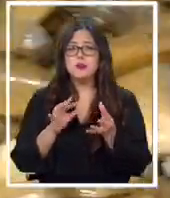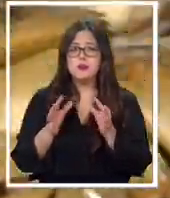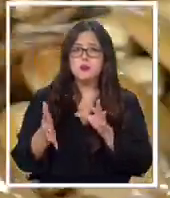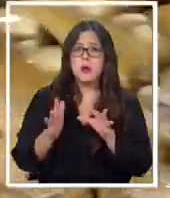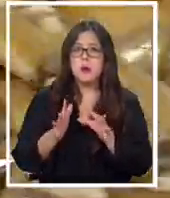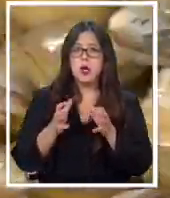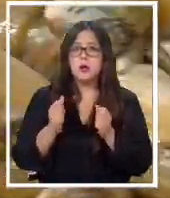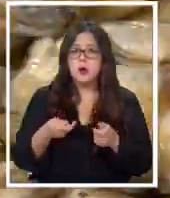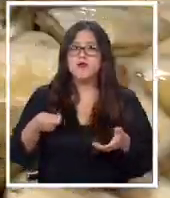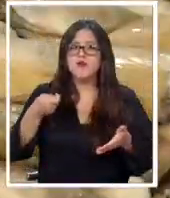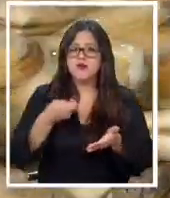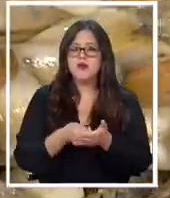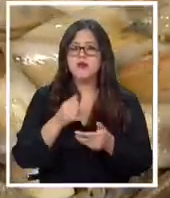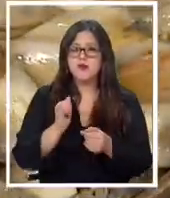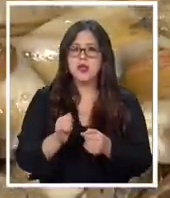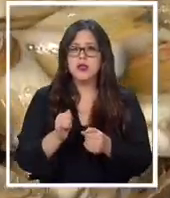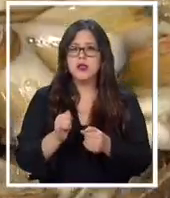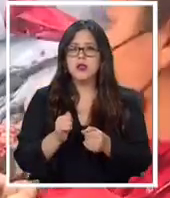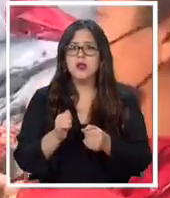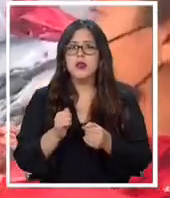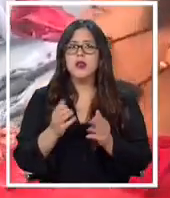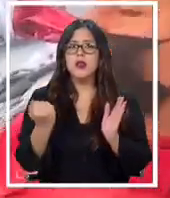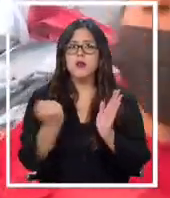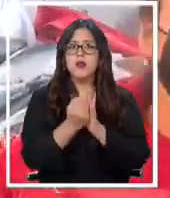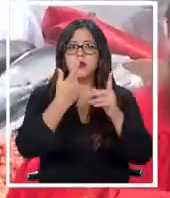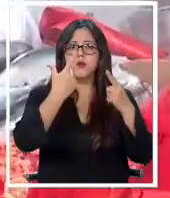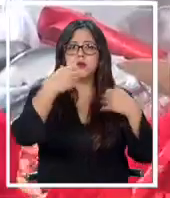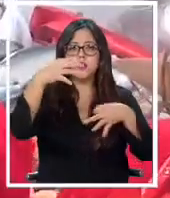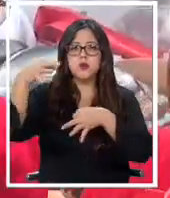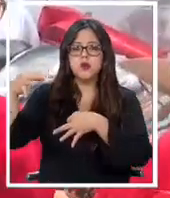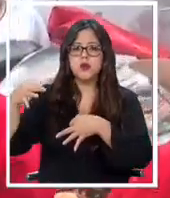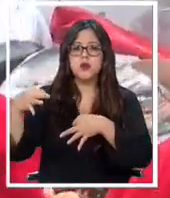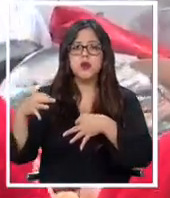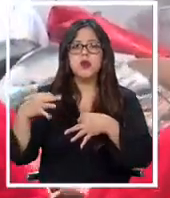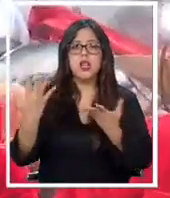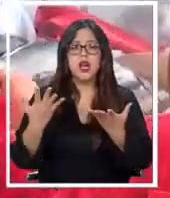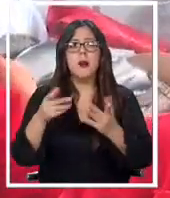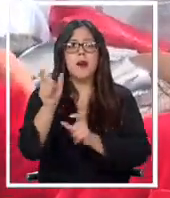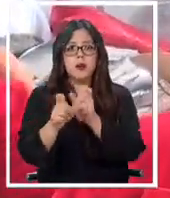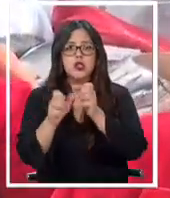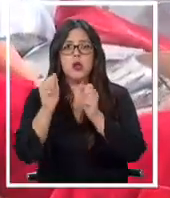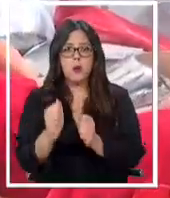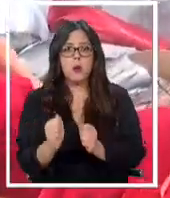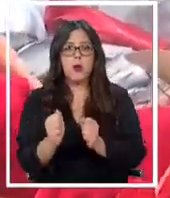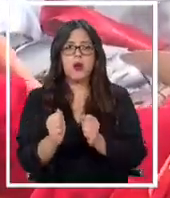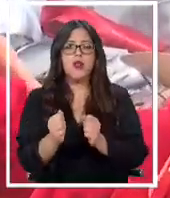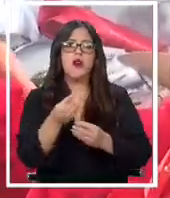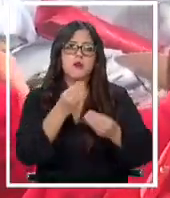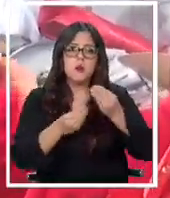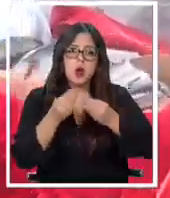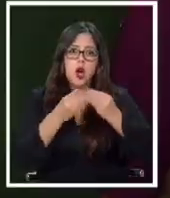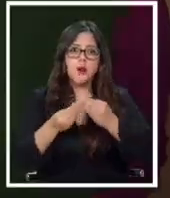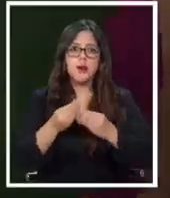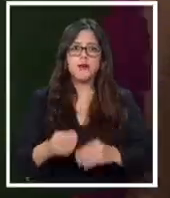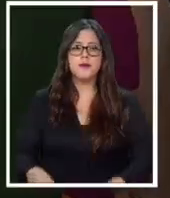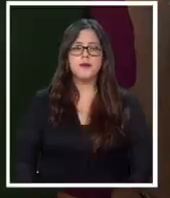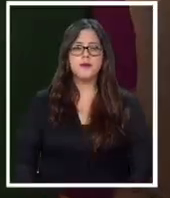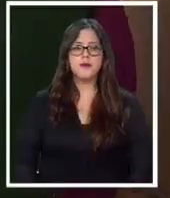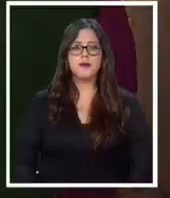de lo que uno puede comprar. Completamente certificadas mediante documentación para ser consumidas por todos los